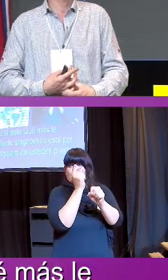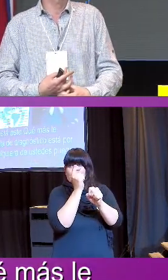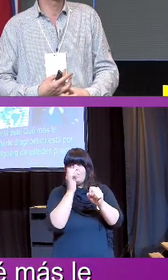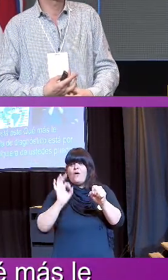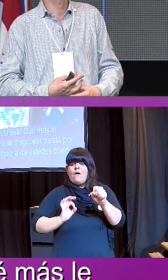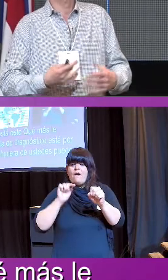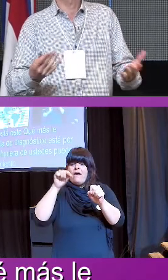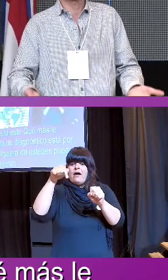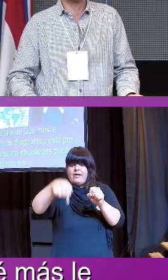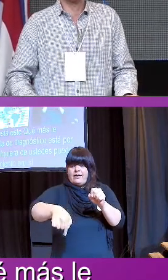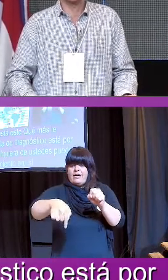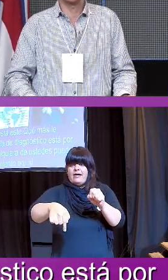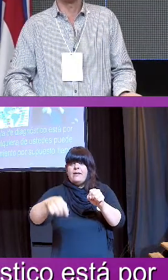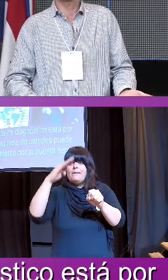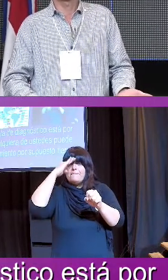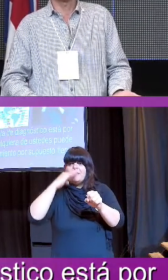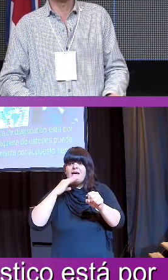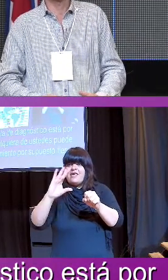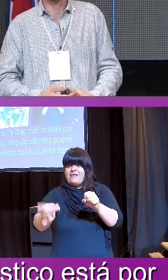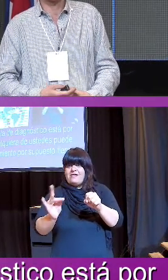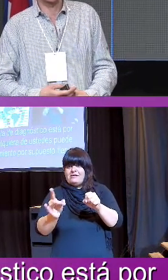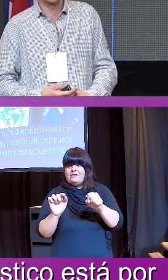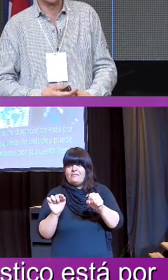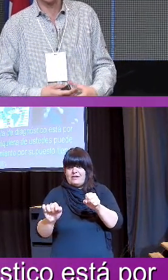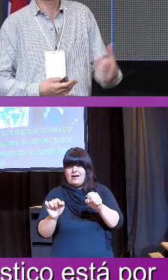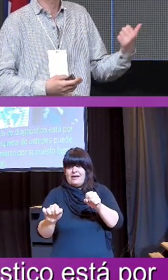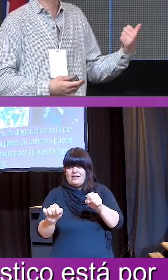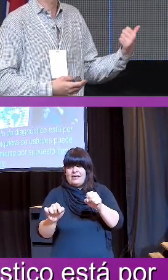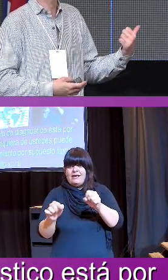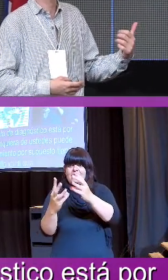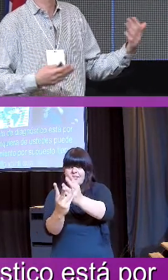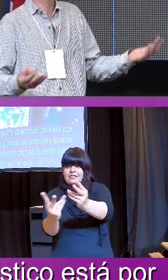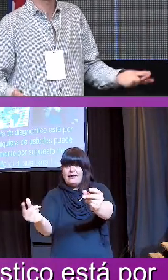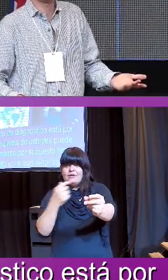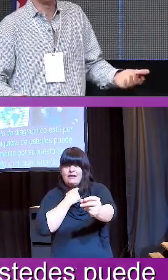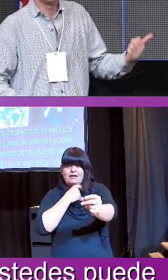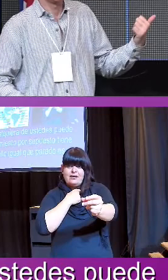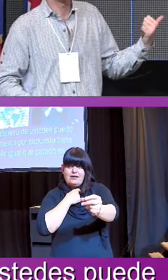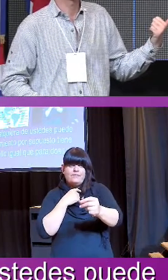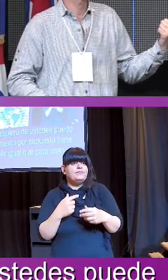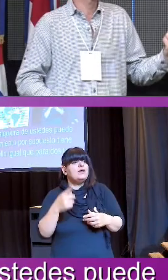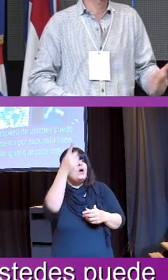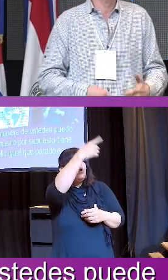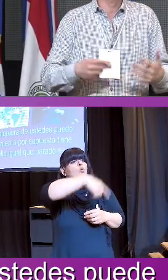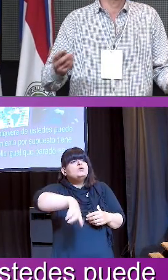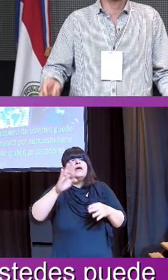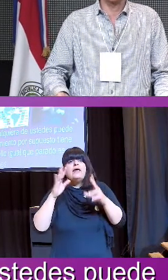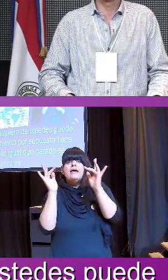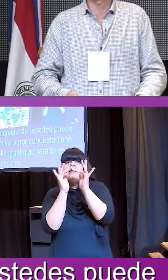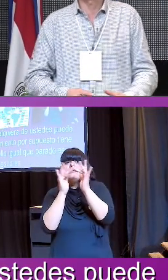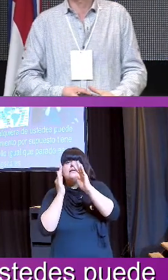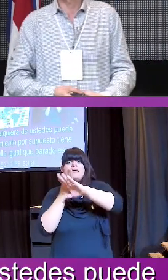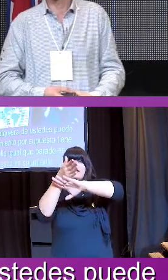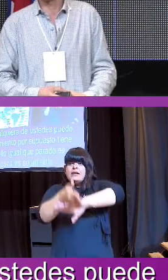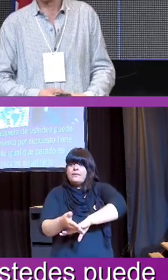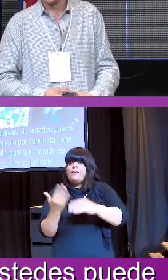el entrenamiento. Por supuesto tienen que saber de autismo, ¿no? Y de desarrollo. Igual que para ADOS, la gente no puede tomar ninguna de estas escalas